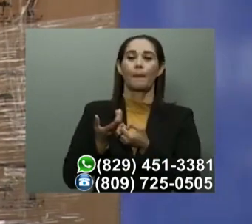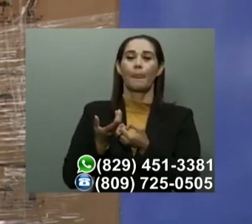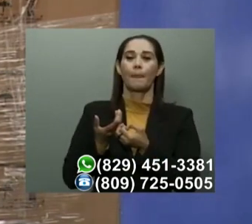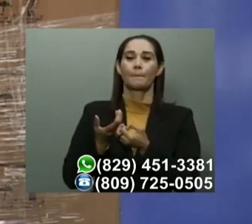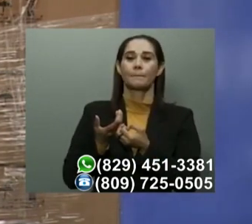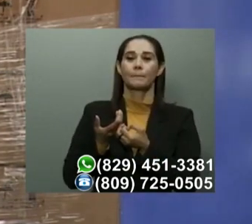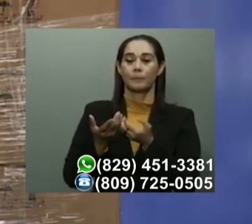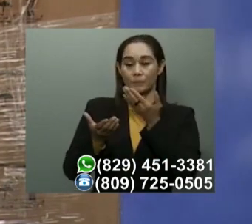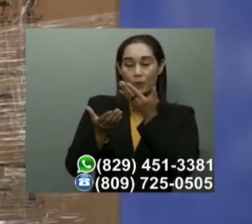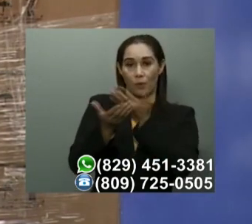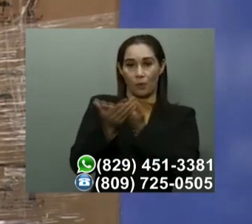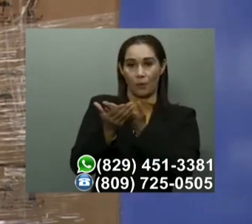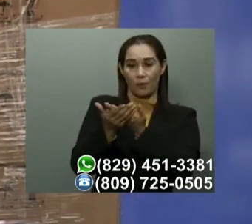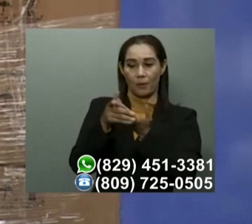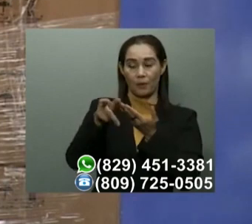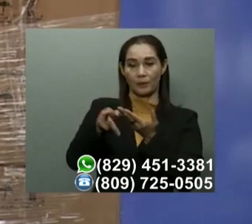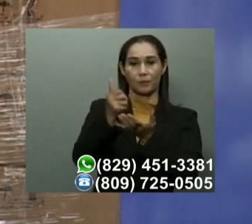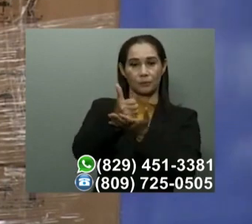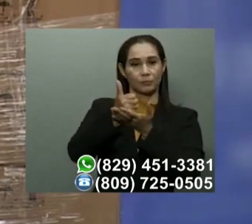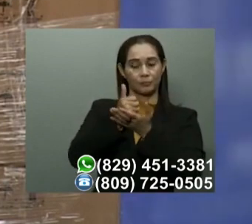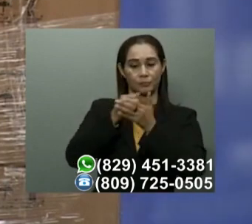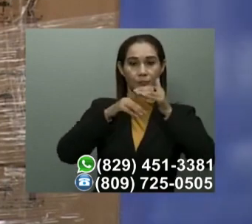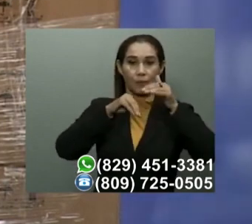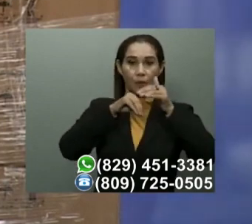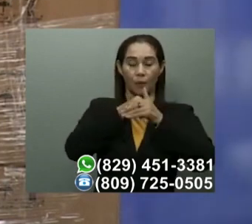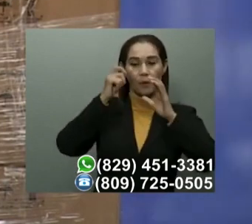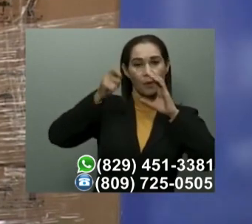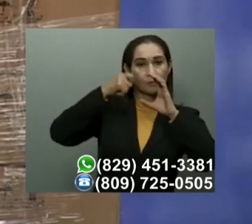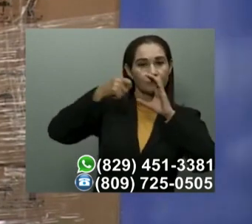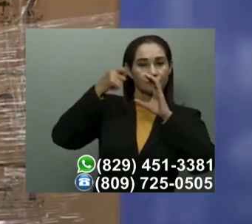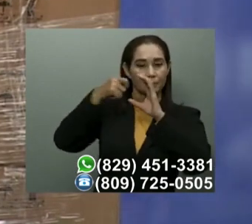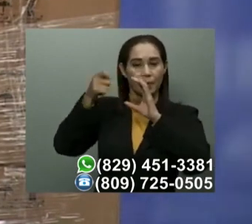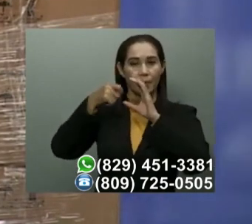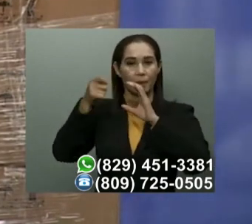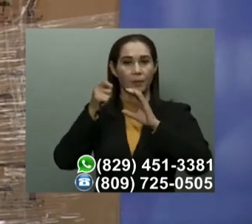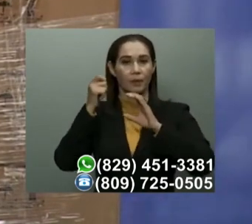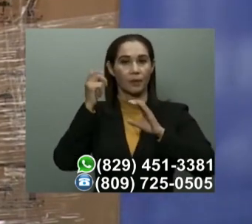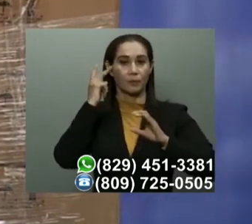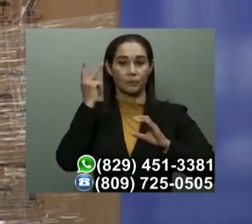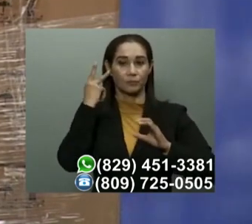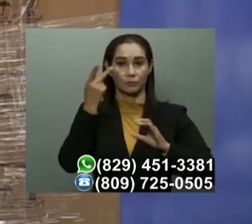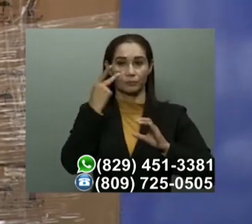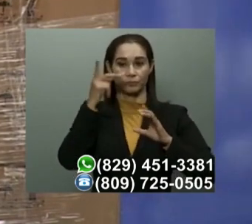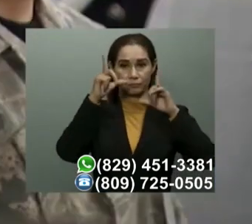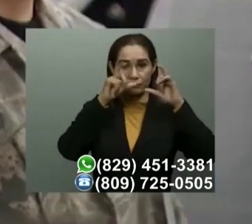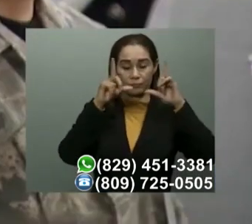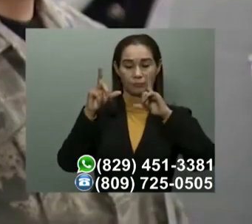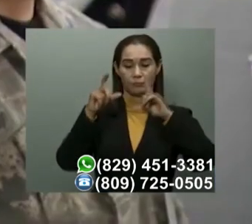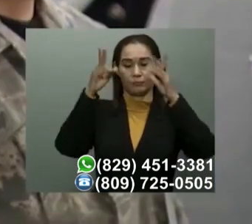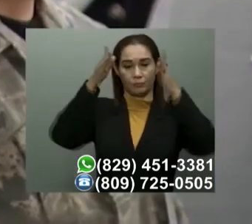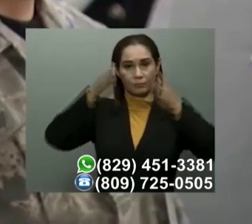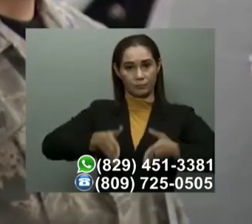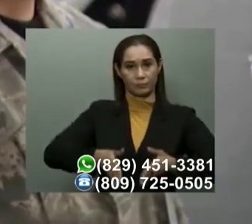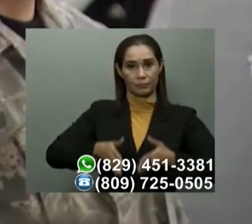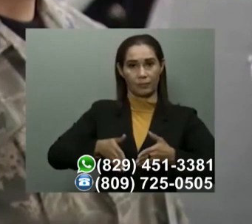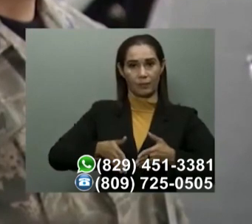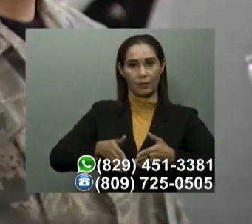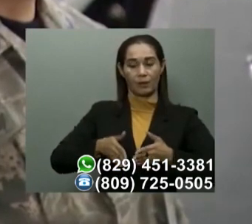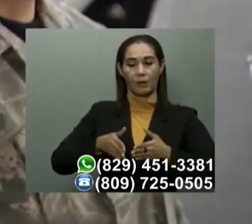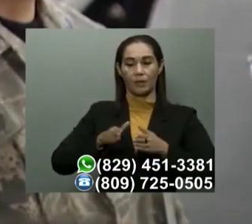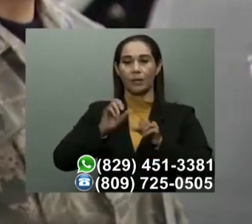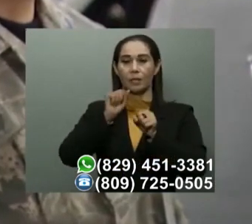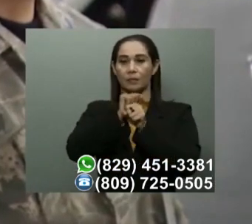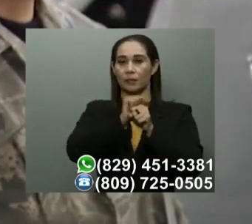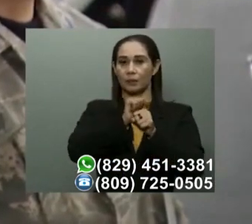nos permitirán registrar vídeos audios y fotografías de las